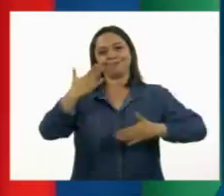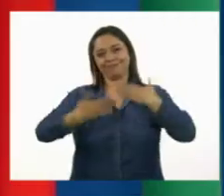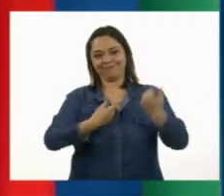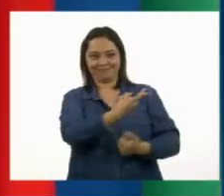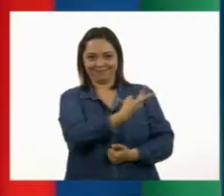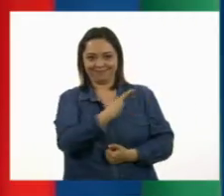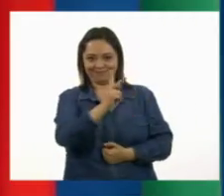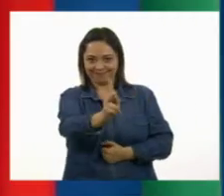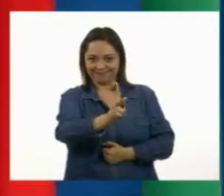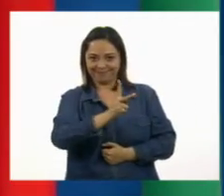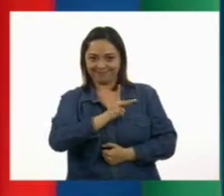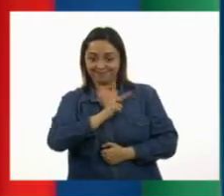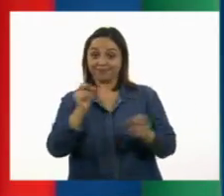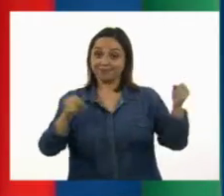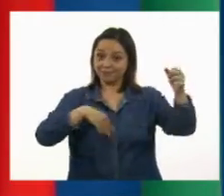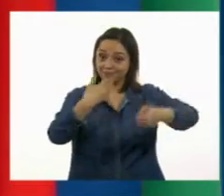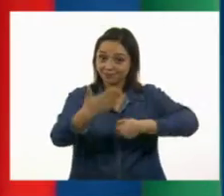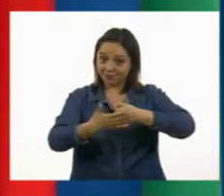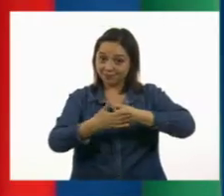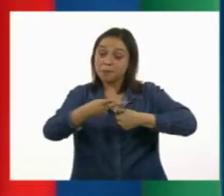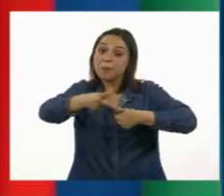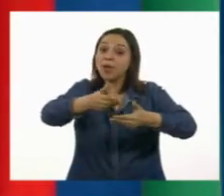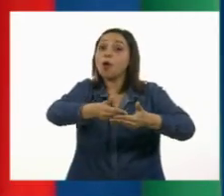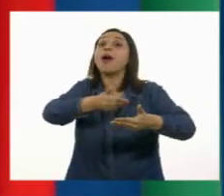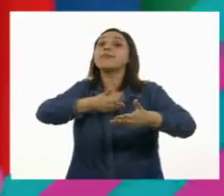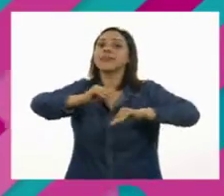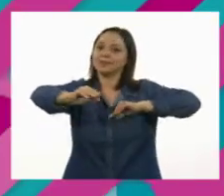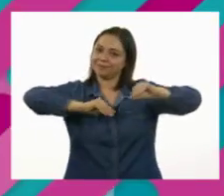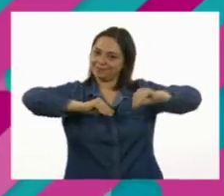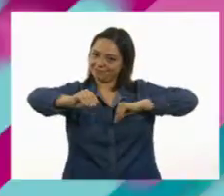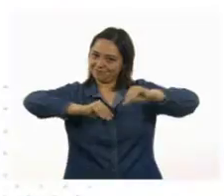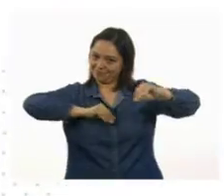Hasta la próxima, pero antes a movernos un poco.